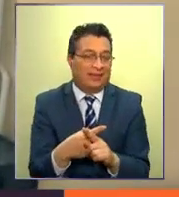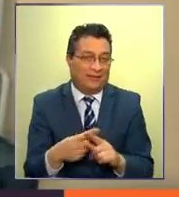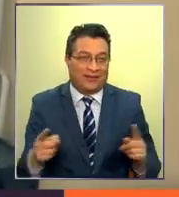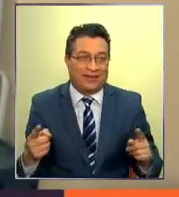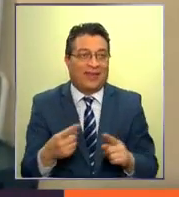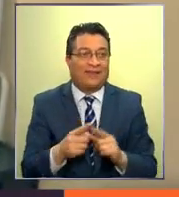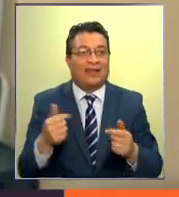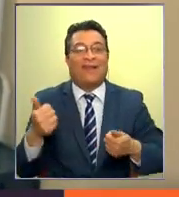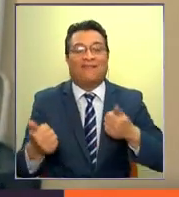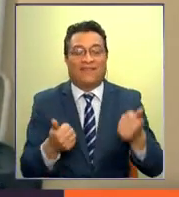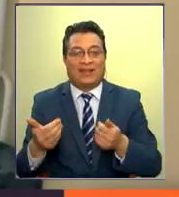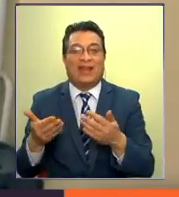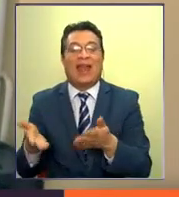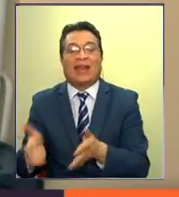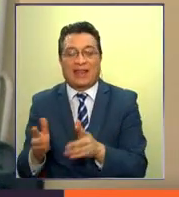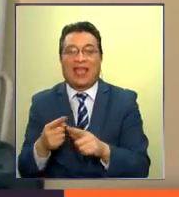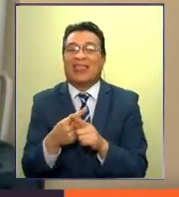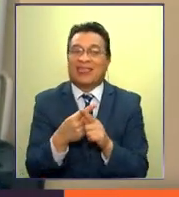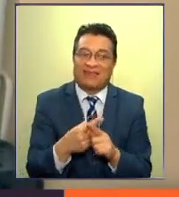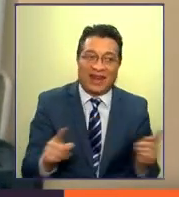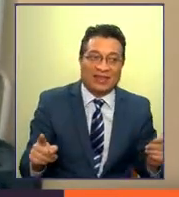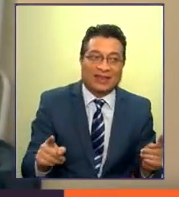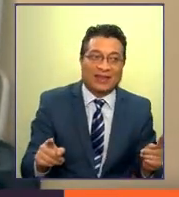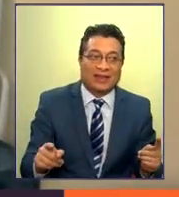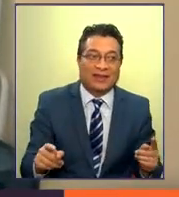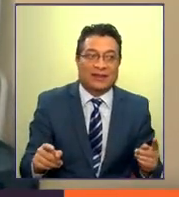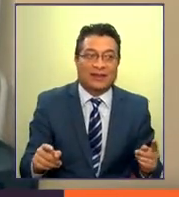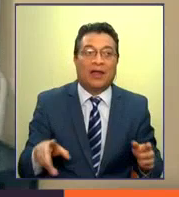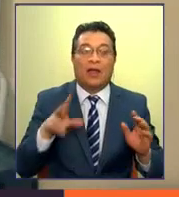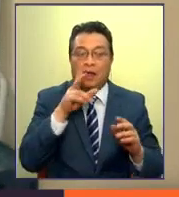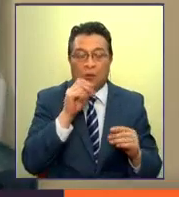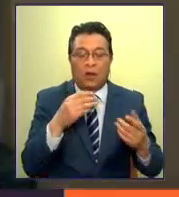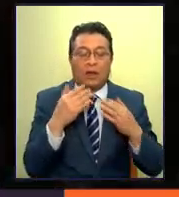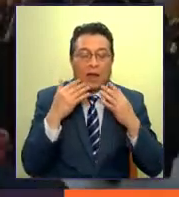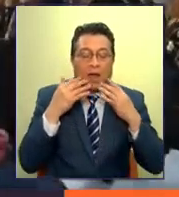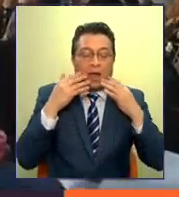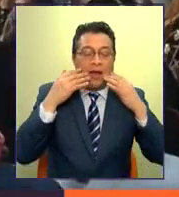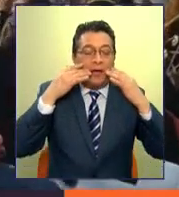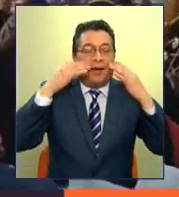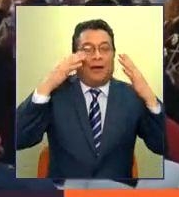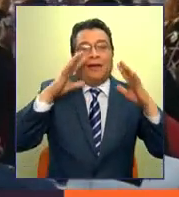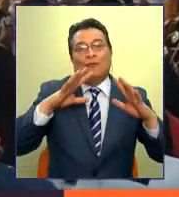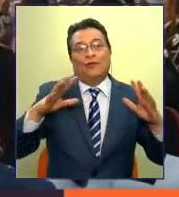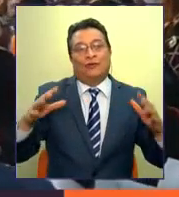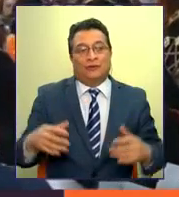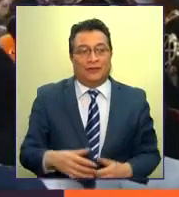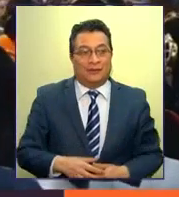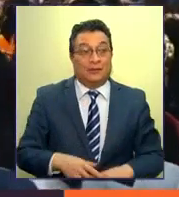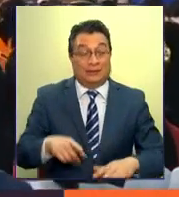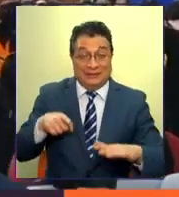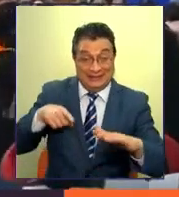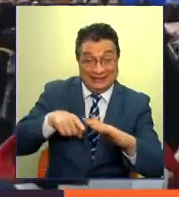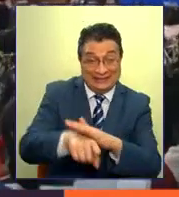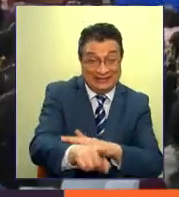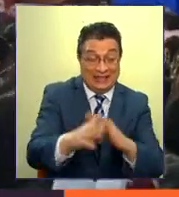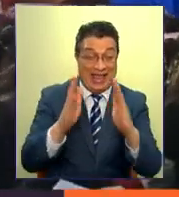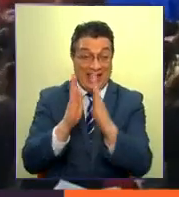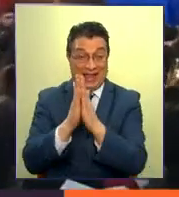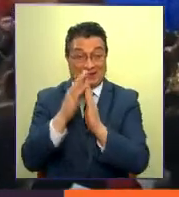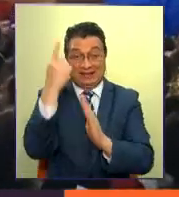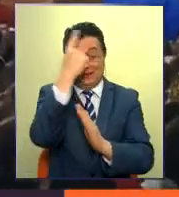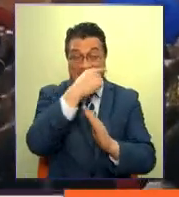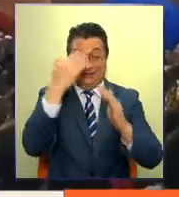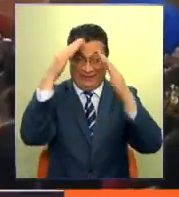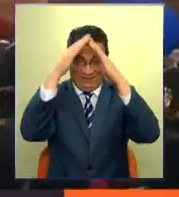estar bailando en la calle, ¿me entiendes? Es una emoción. El ingreso a la iglesia donde está la imagen de la